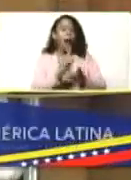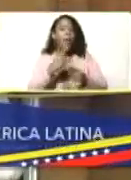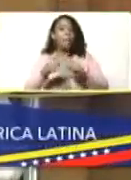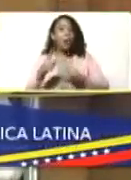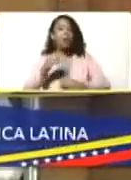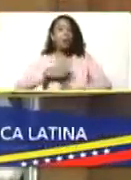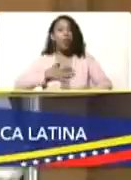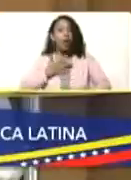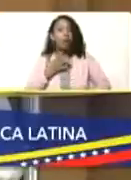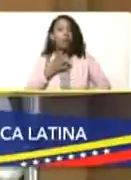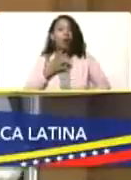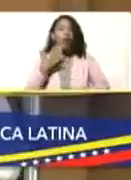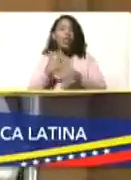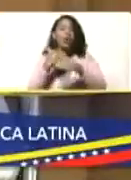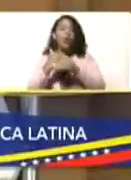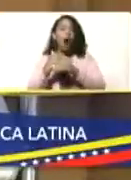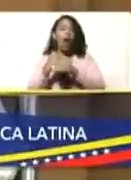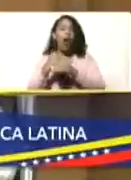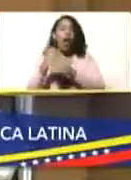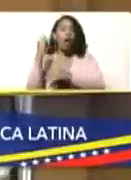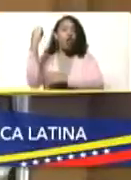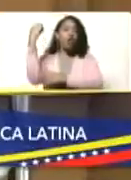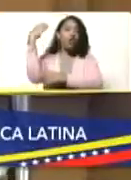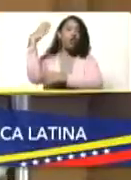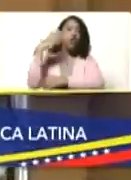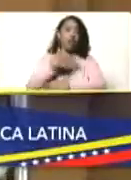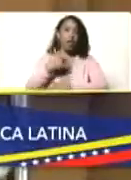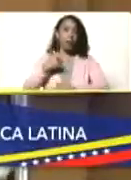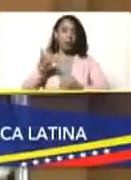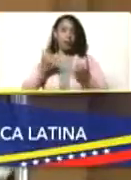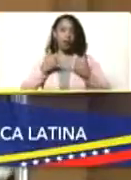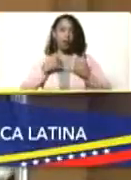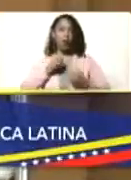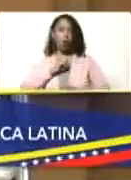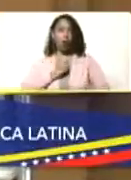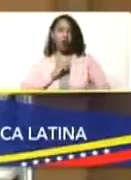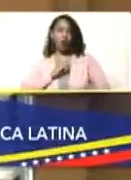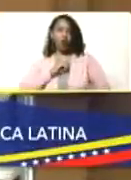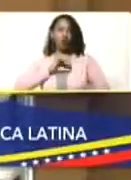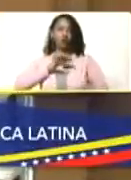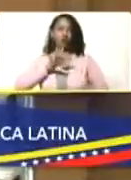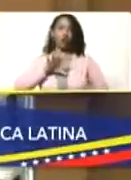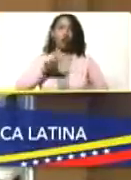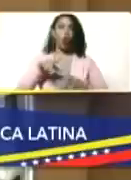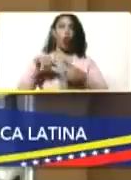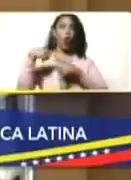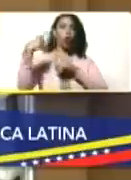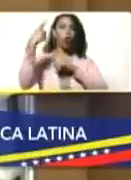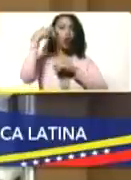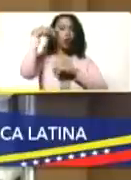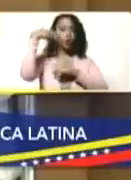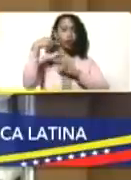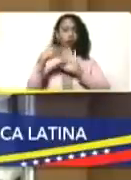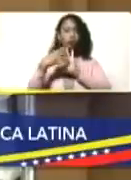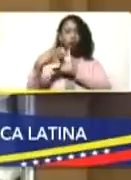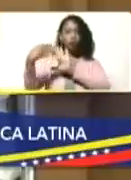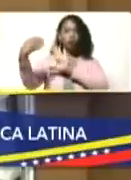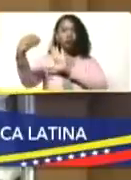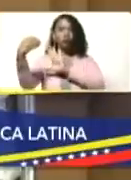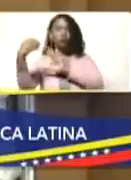podemos ser una antorcha, un faro, si queremos. Y creo que nos corresponde el turno de ser